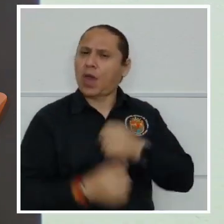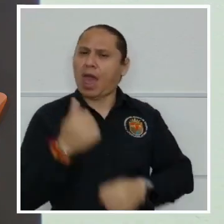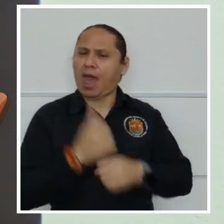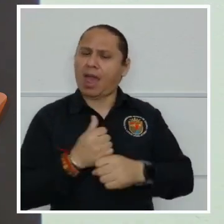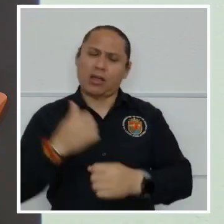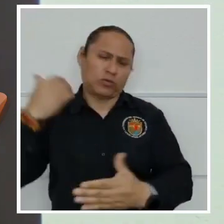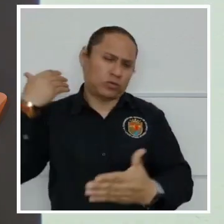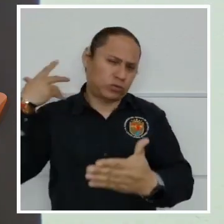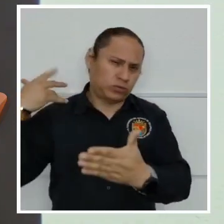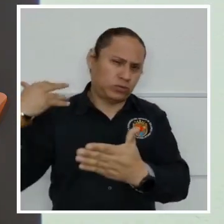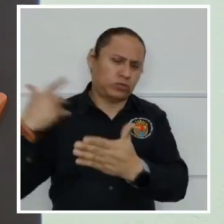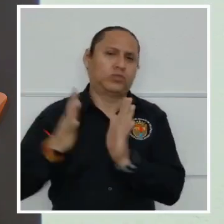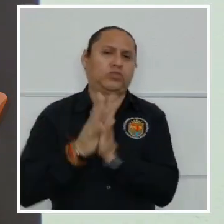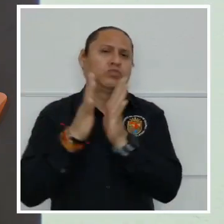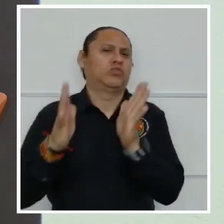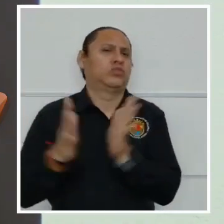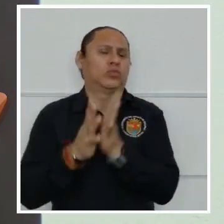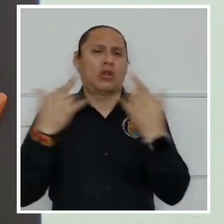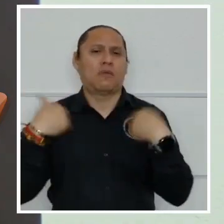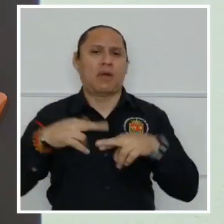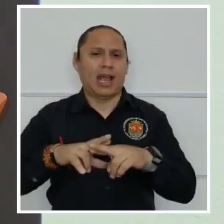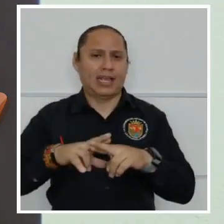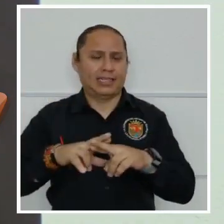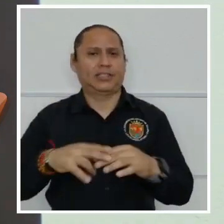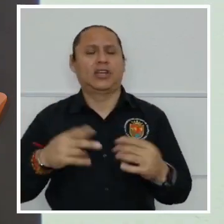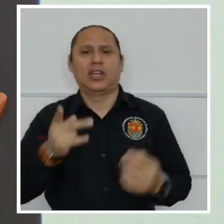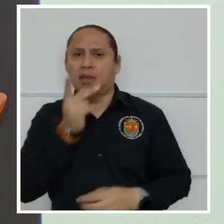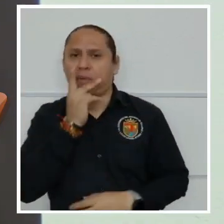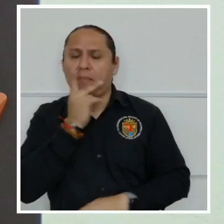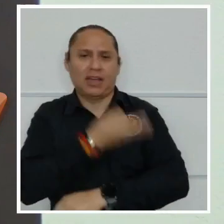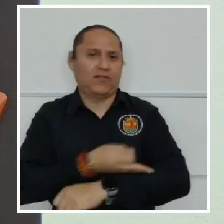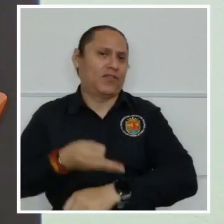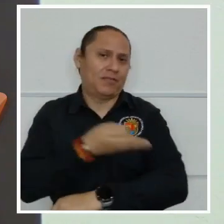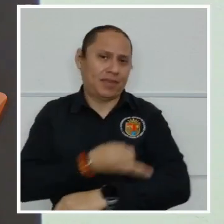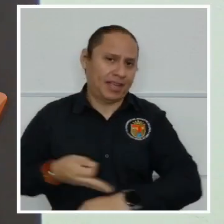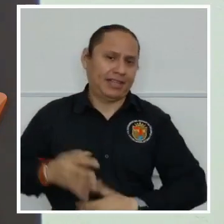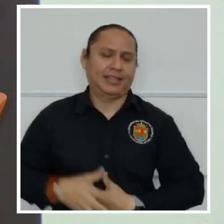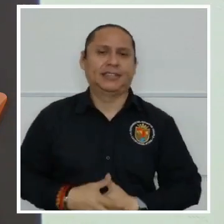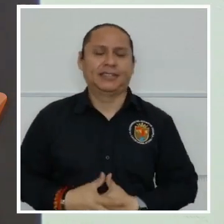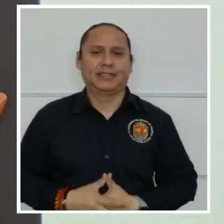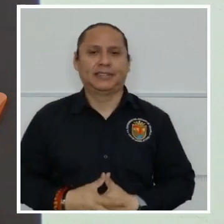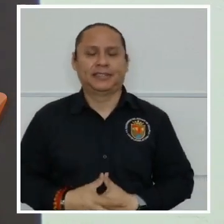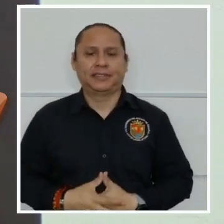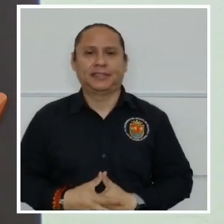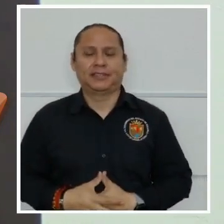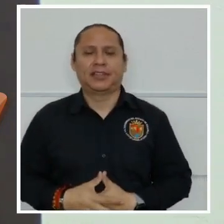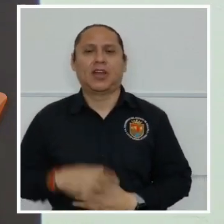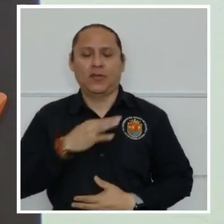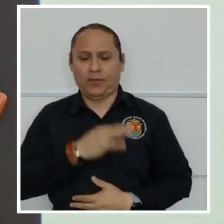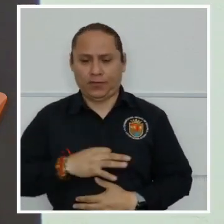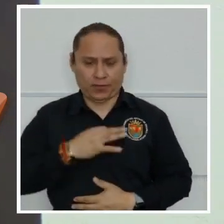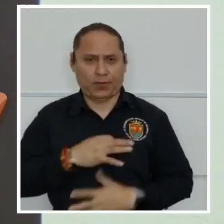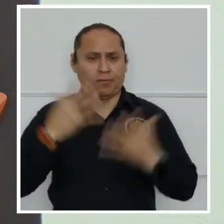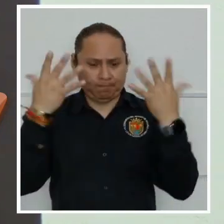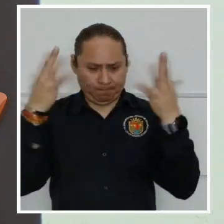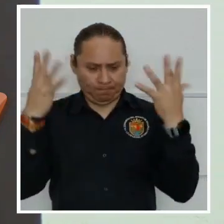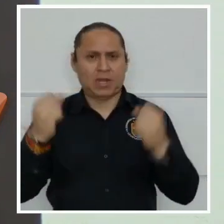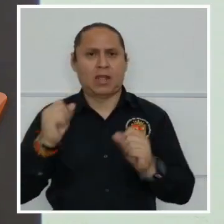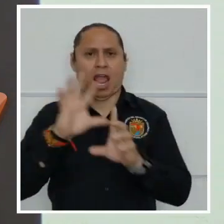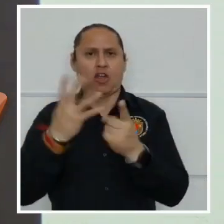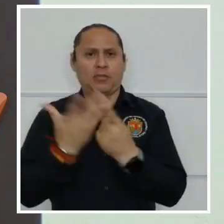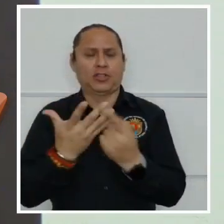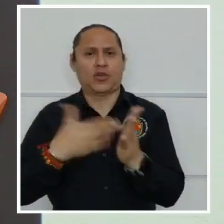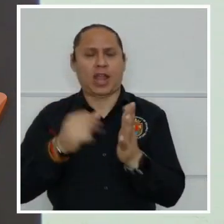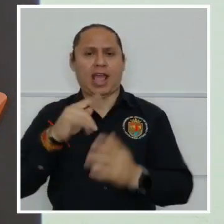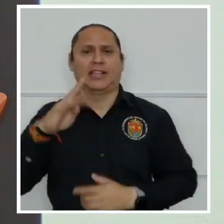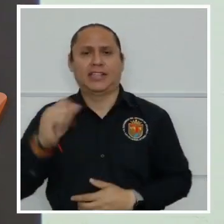años de lucha de los maestros y de los padres de familia. Por eso felicito a la Comisión de Hacienda